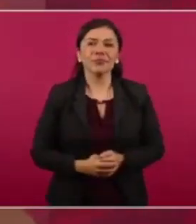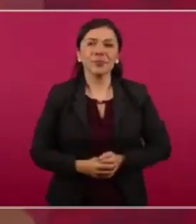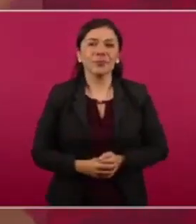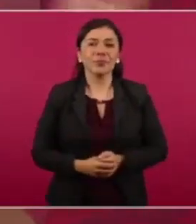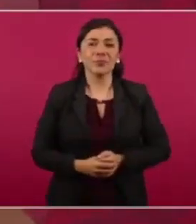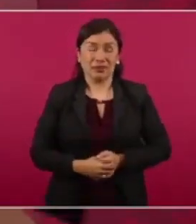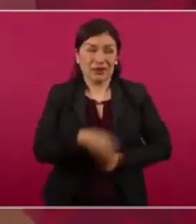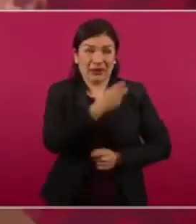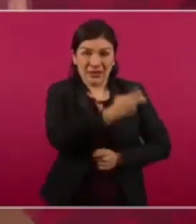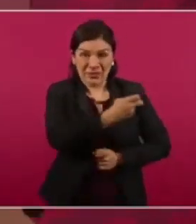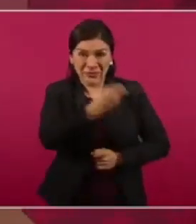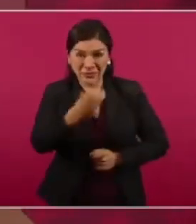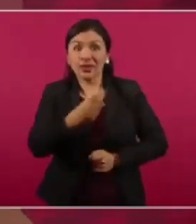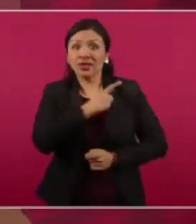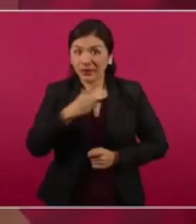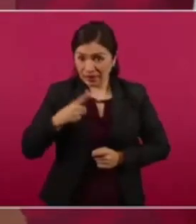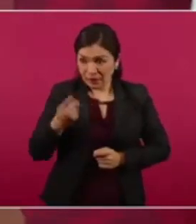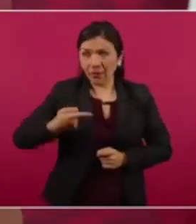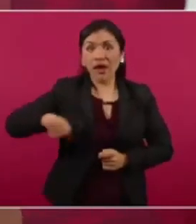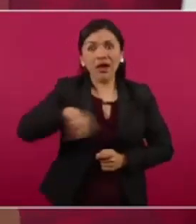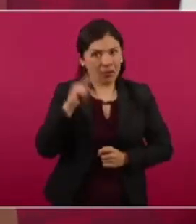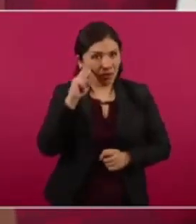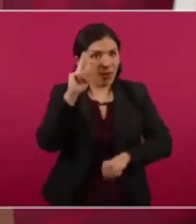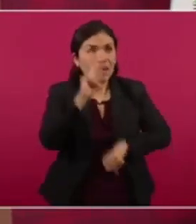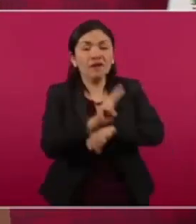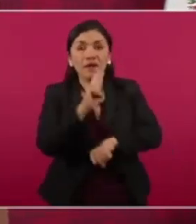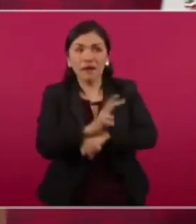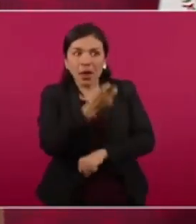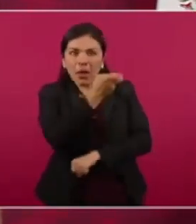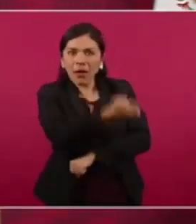Todo eso lo deben de tomar en consideración